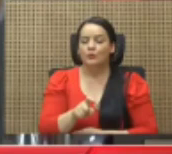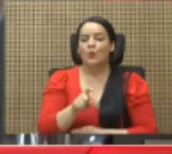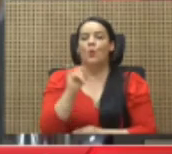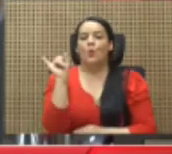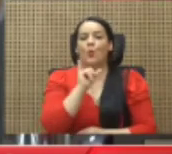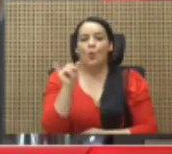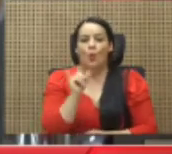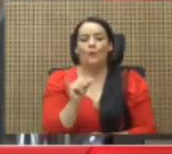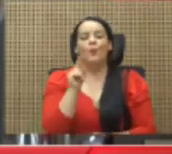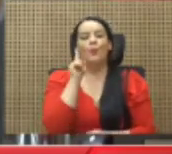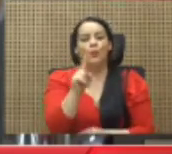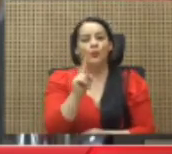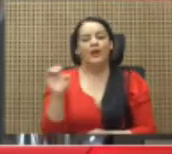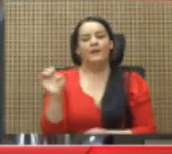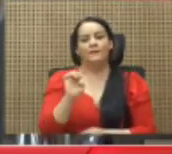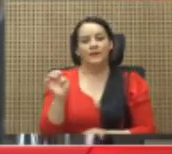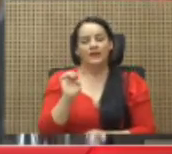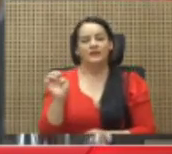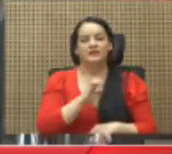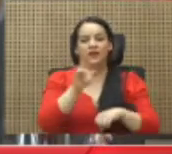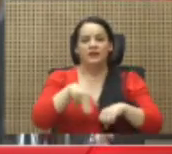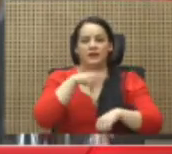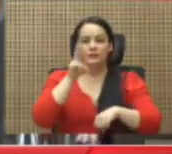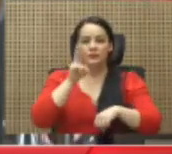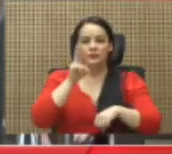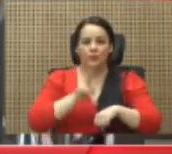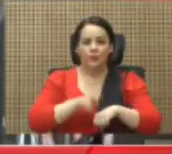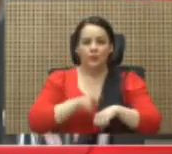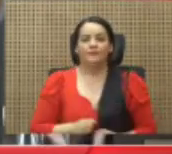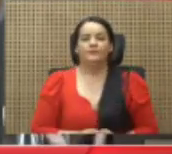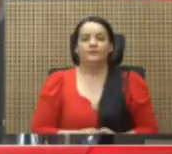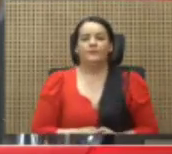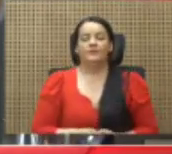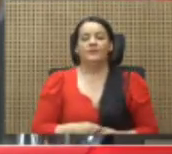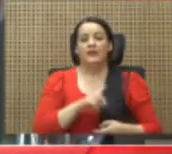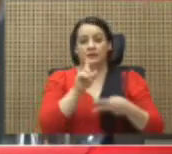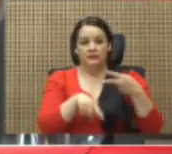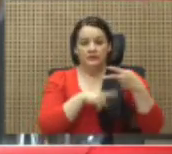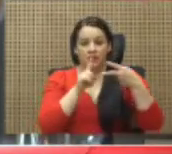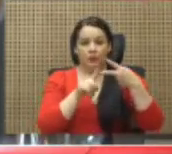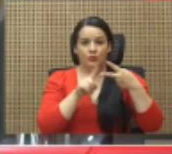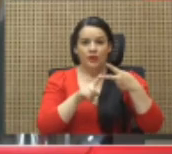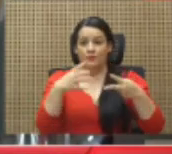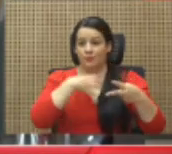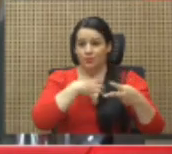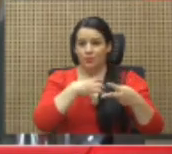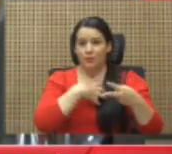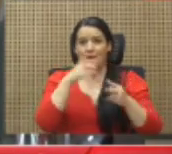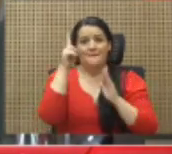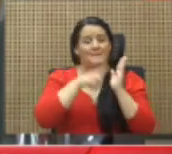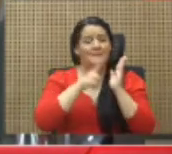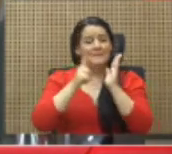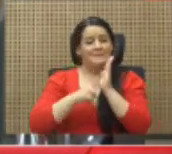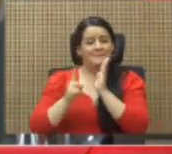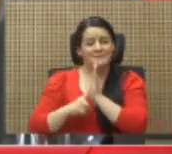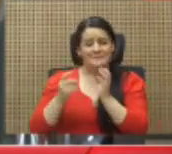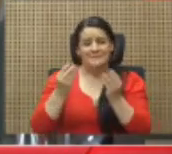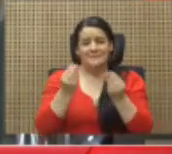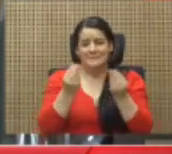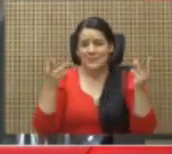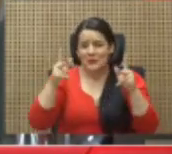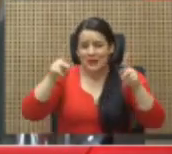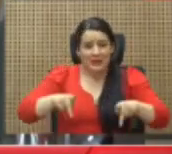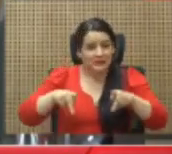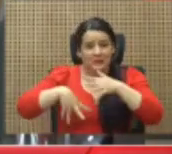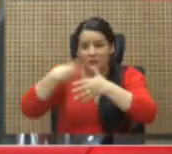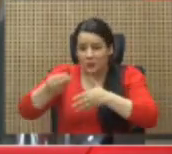como una emergencia nacional. Segundo, la protesta con miles y miles de personas en la calle